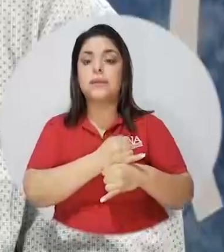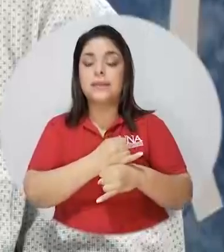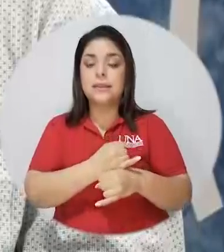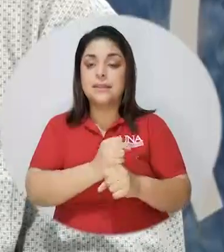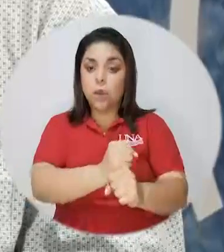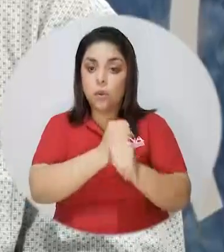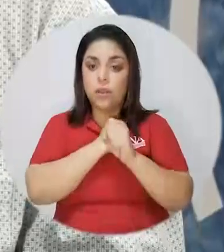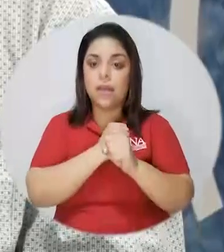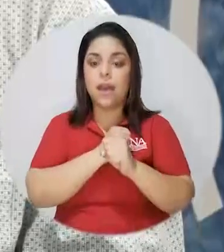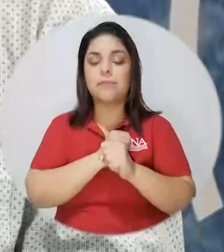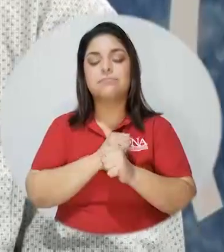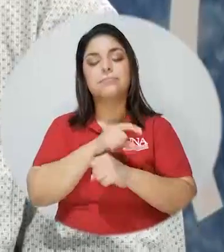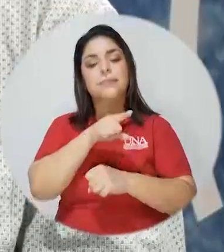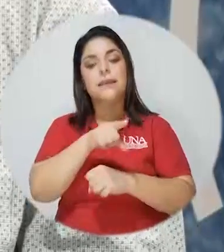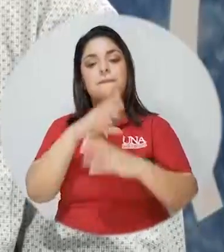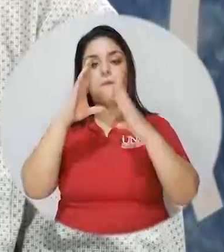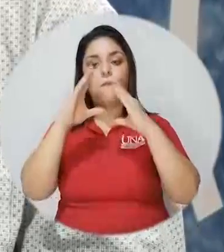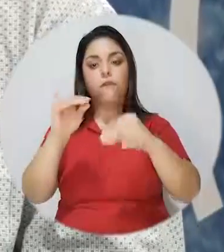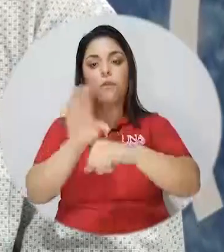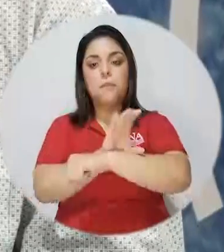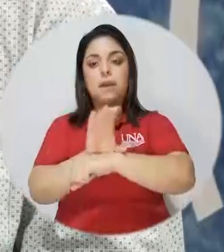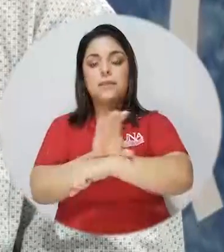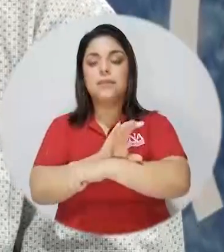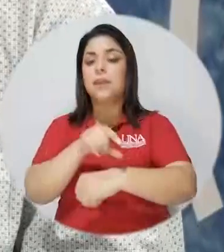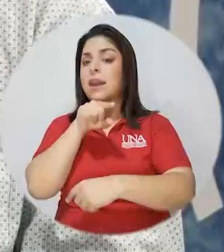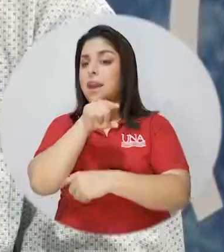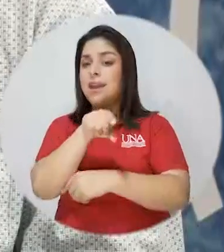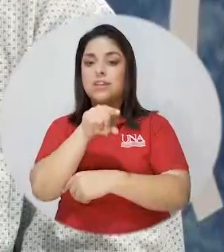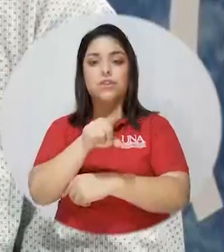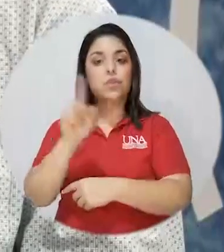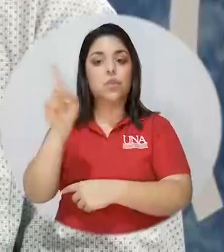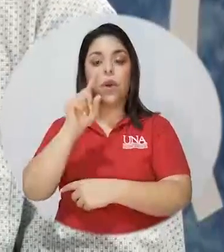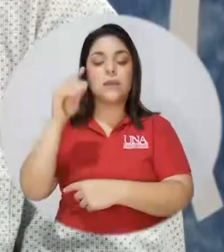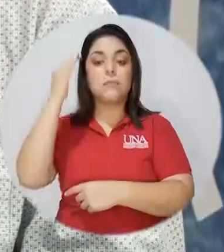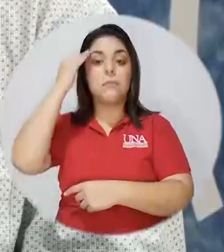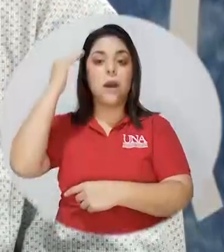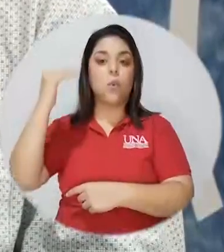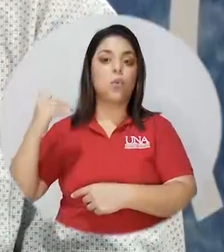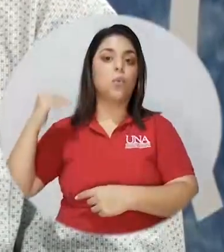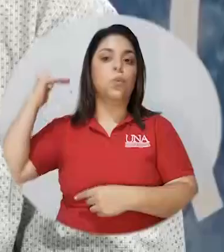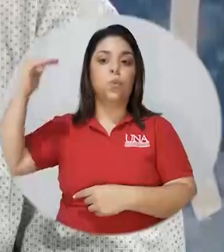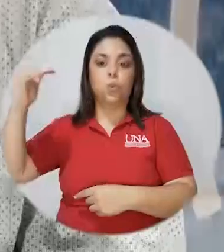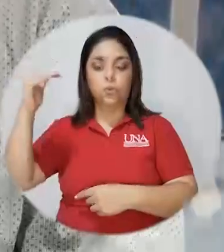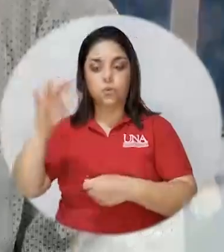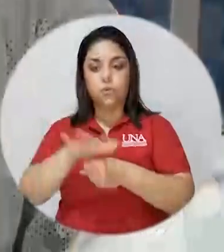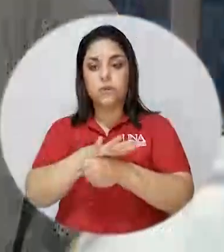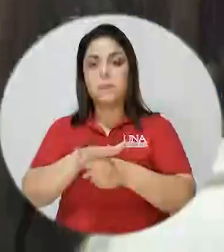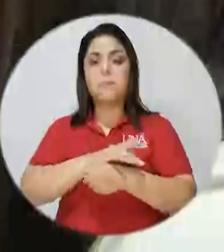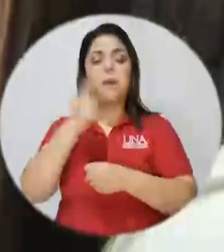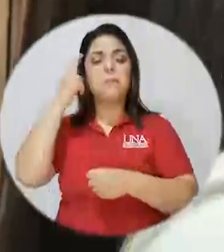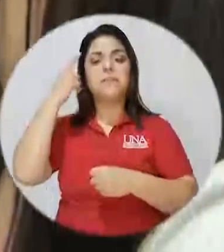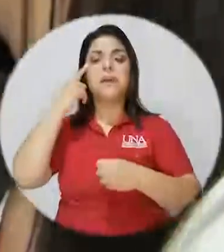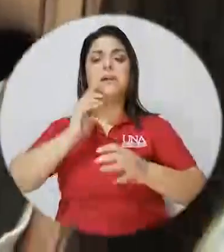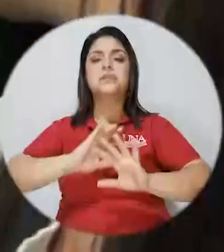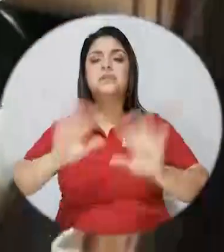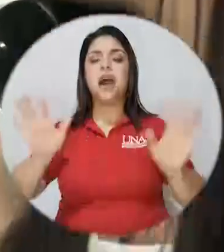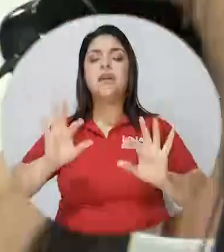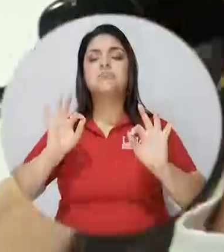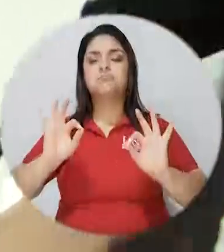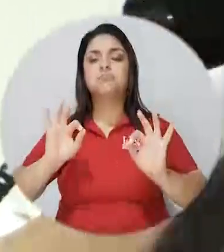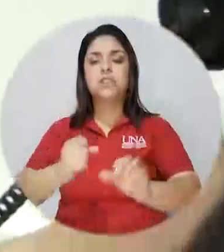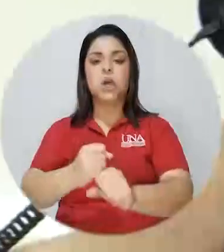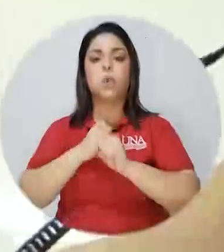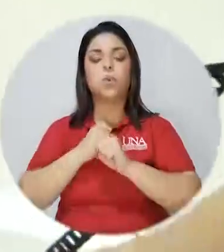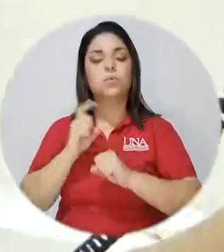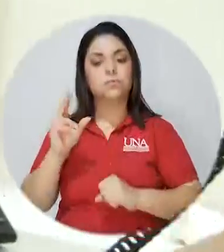seguridad informática es un tema que no ha madurado lo suficiente para poder decir ya está cubierto, ya estamos